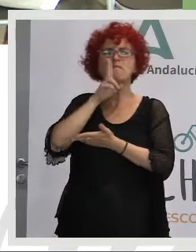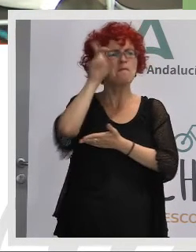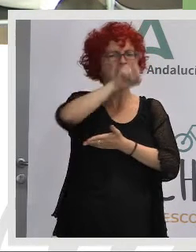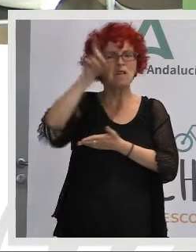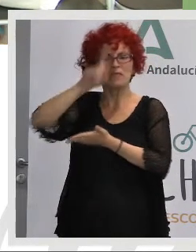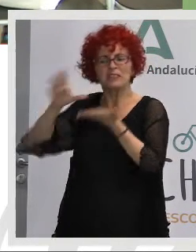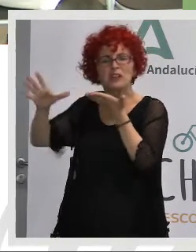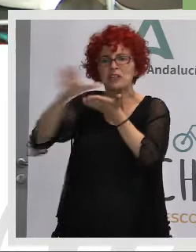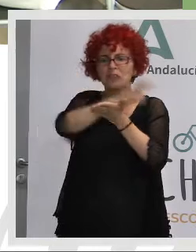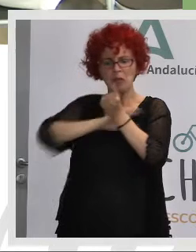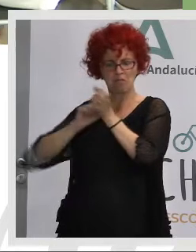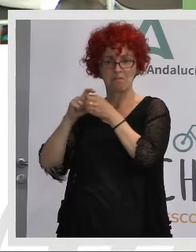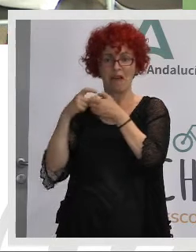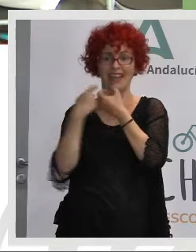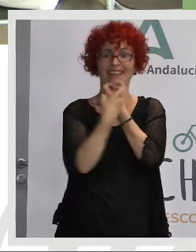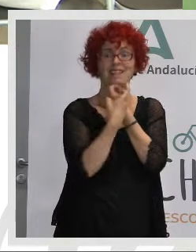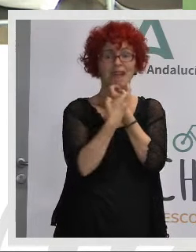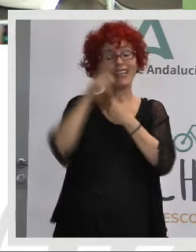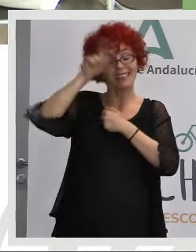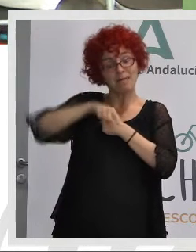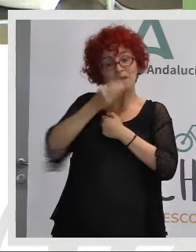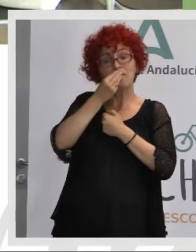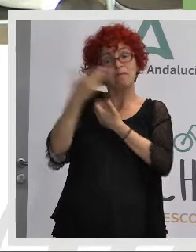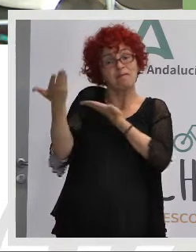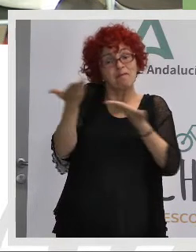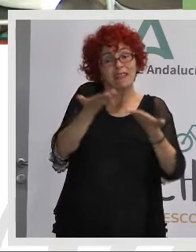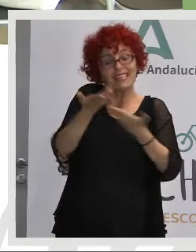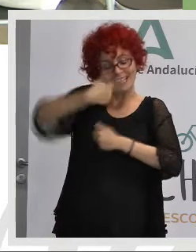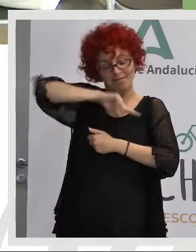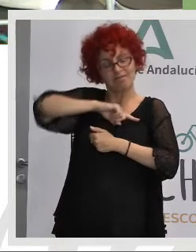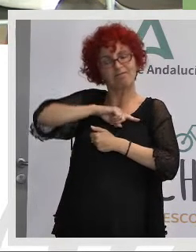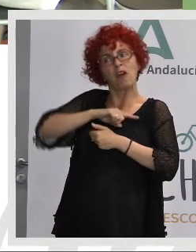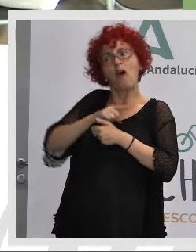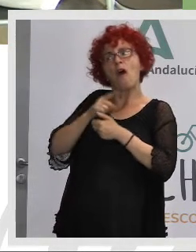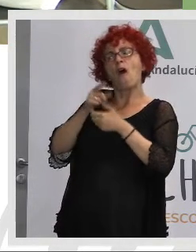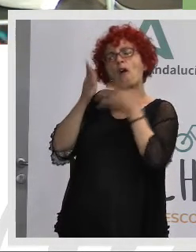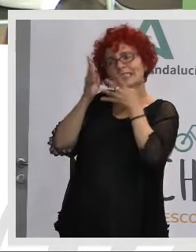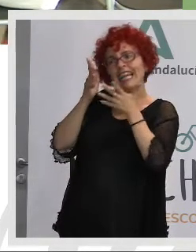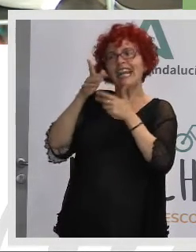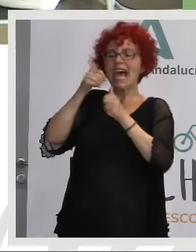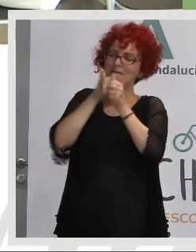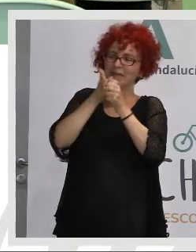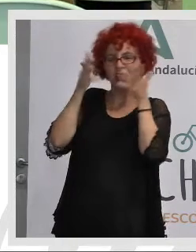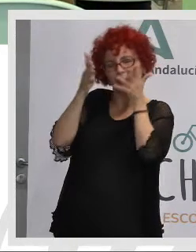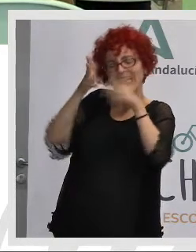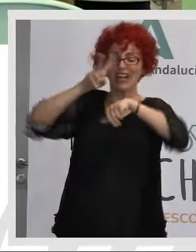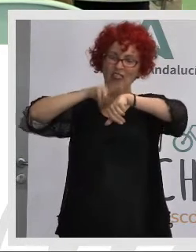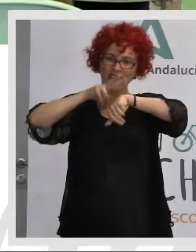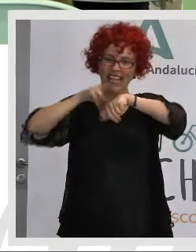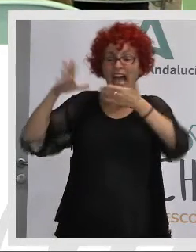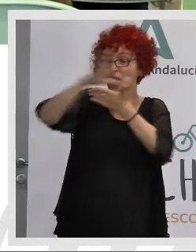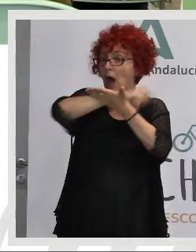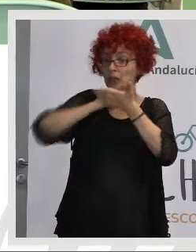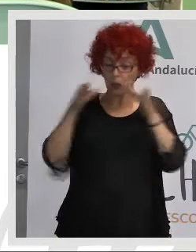que aquí participáis. Dar, por supuesto, la bienvenida y saludar a la consejera y al viceconsejero, a la delegada, a todo el